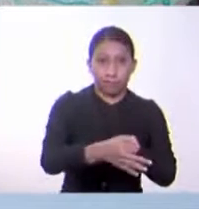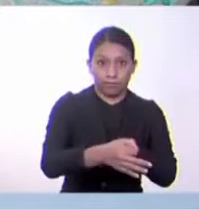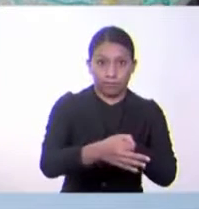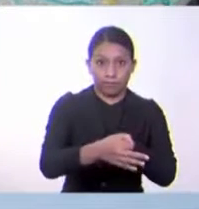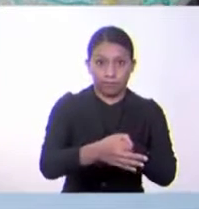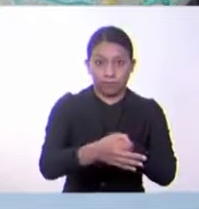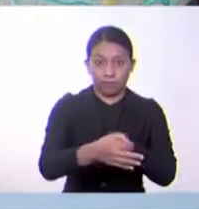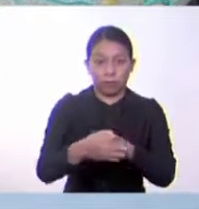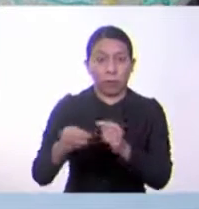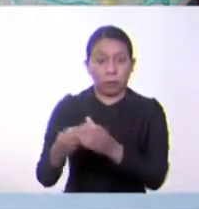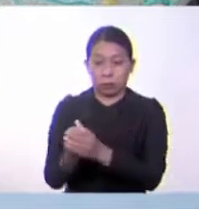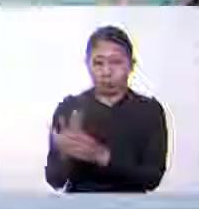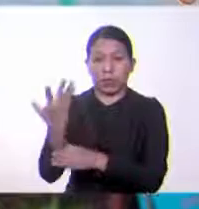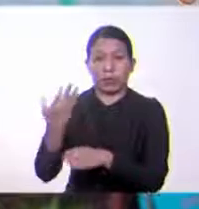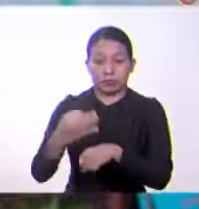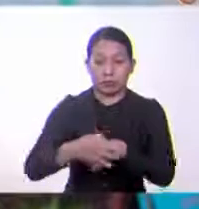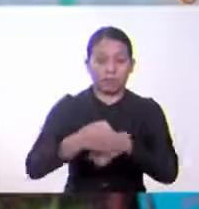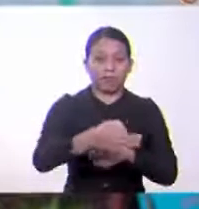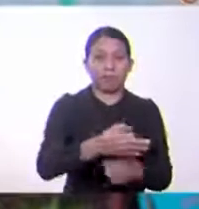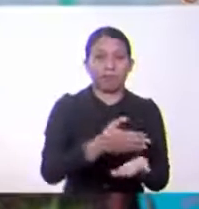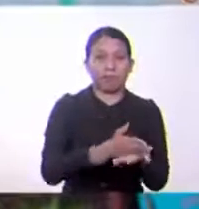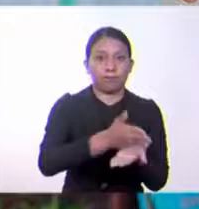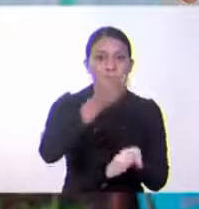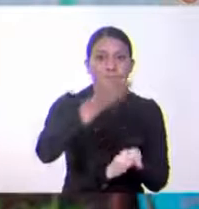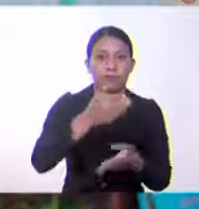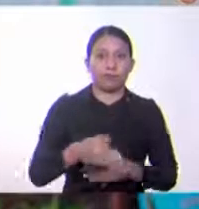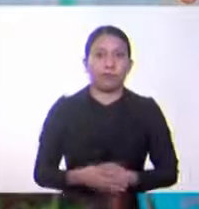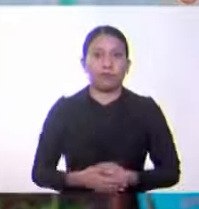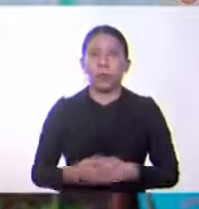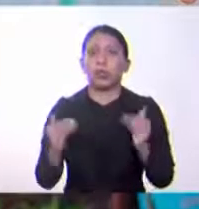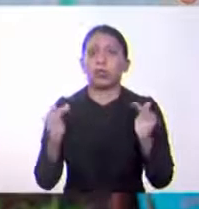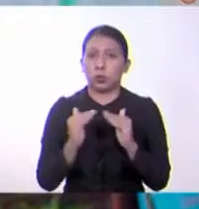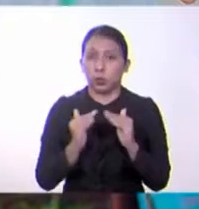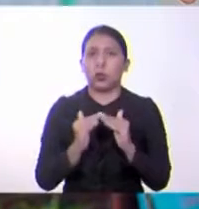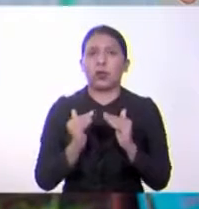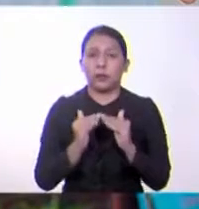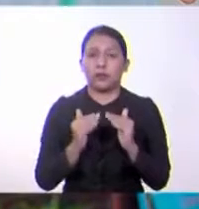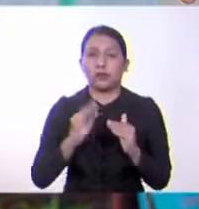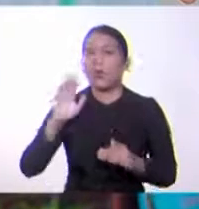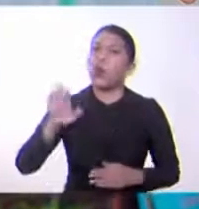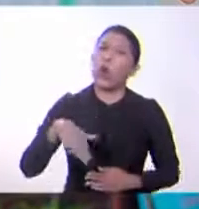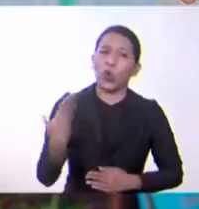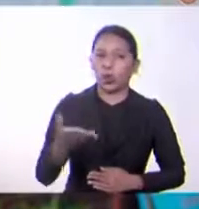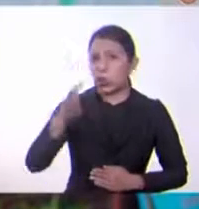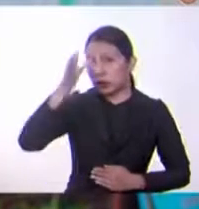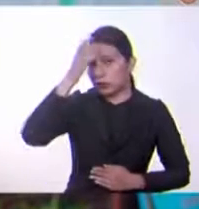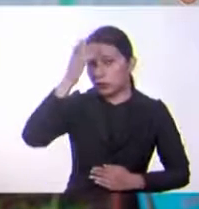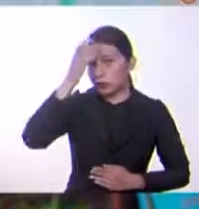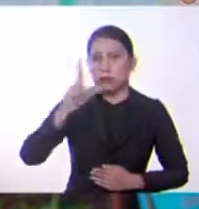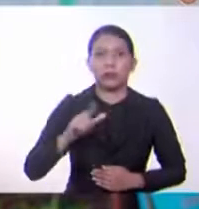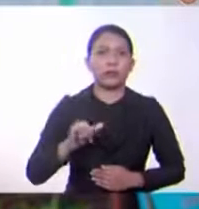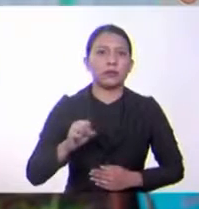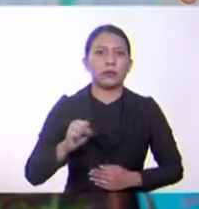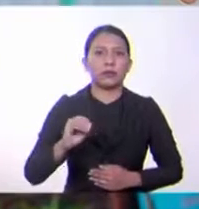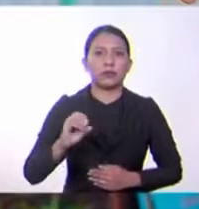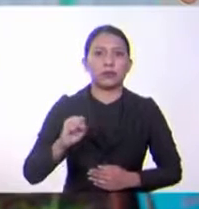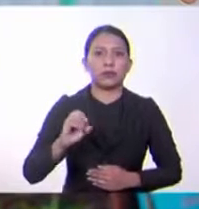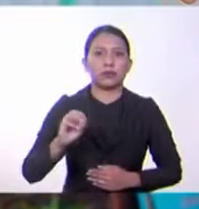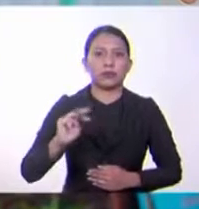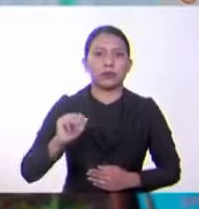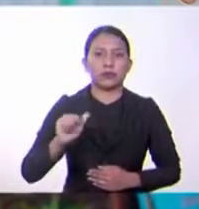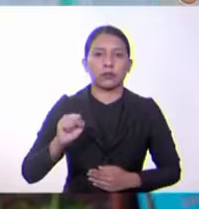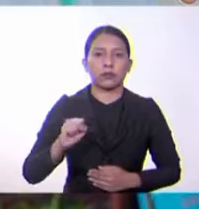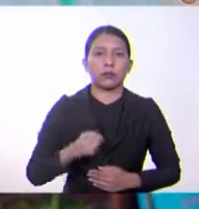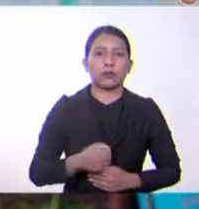y una célula de tipo animal. También vamos a introducir otros conceptos como lisosomas, como cilios,